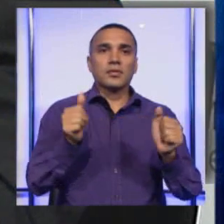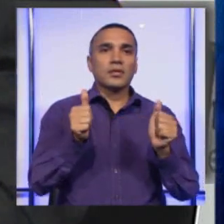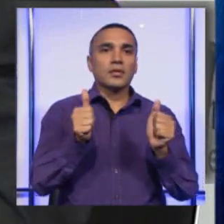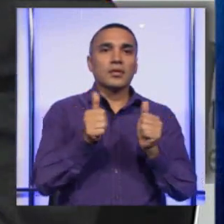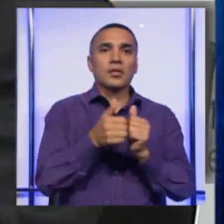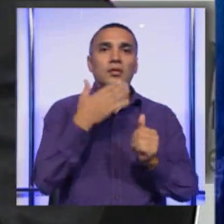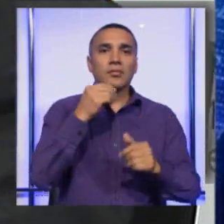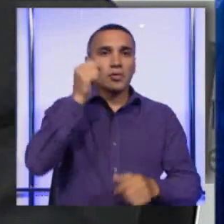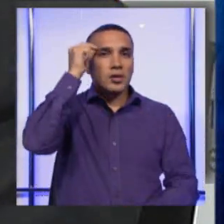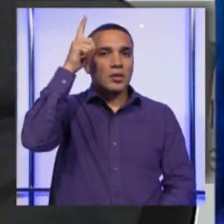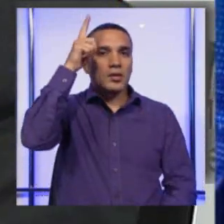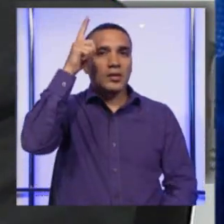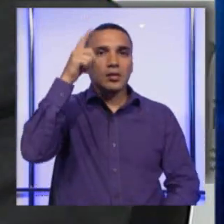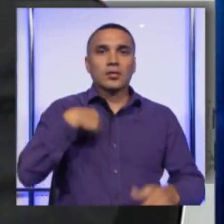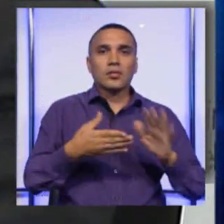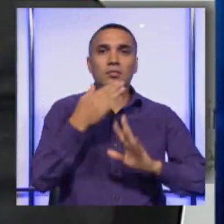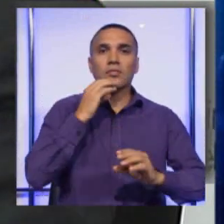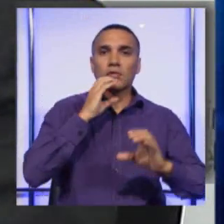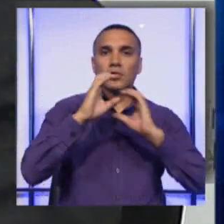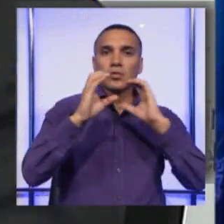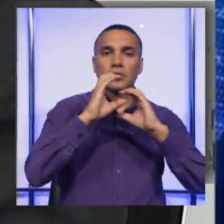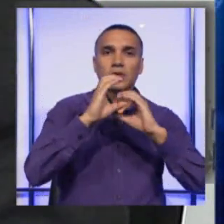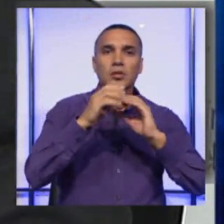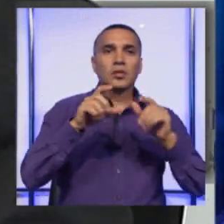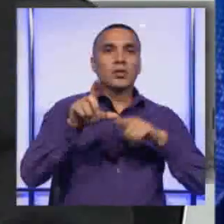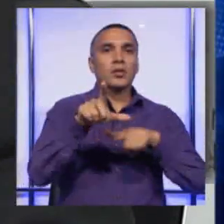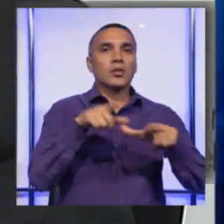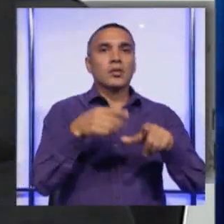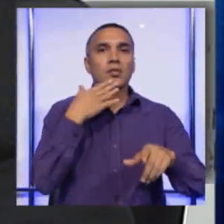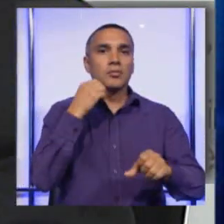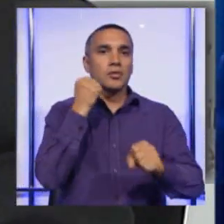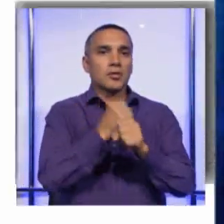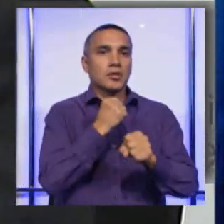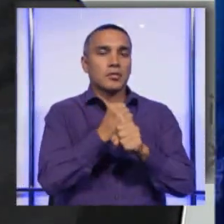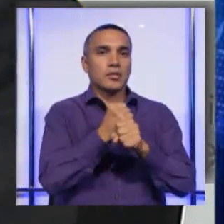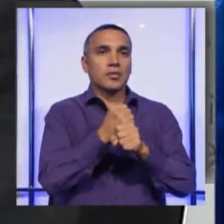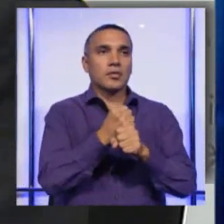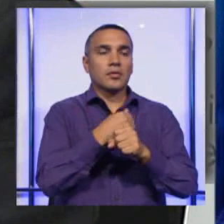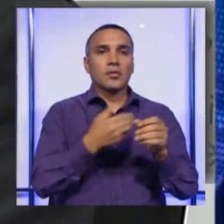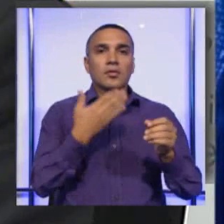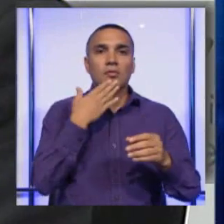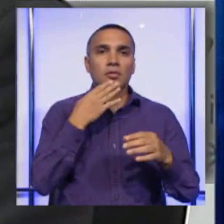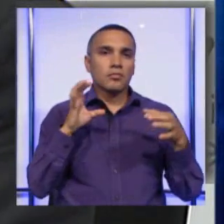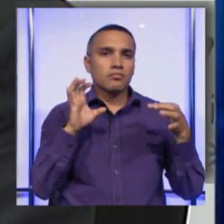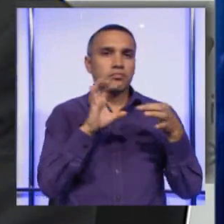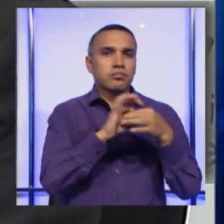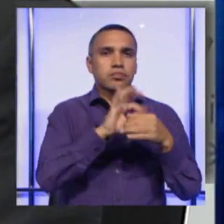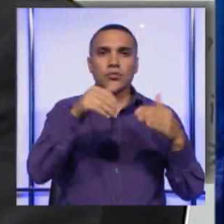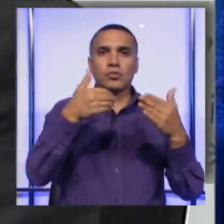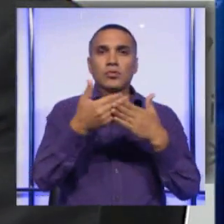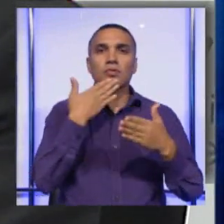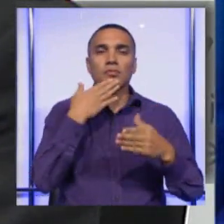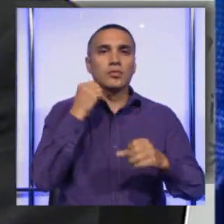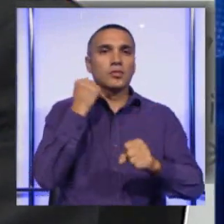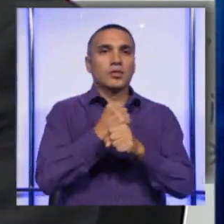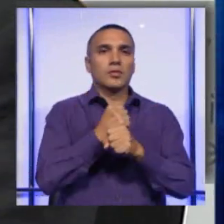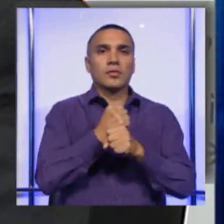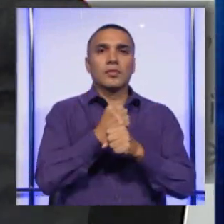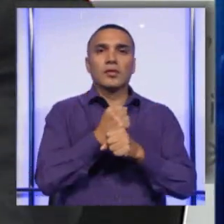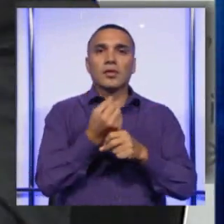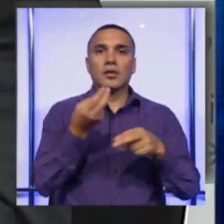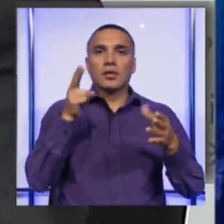área de inteligencia, en el área de comunicaciones, en el área de operaciones, casi integrando totalmente los componentes, inclusive de